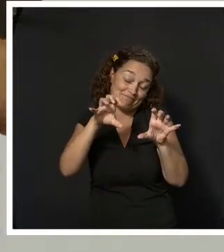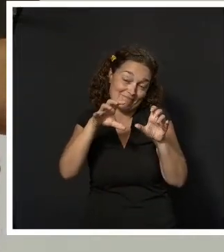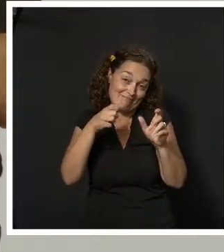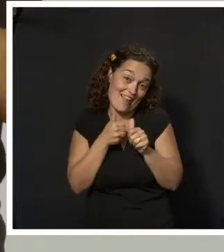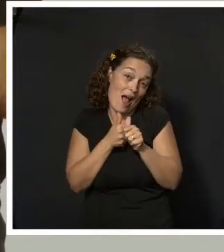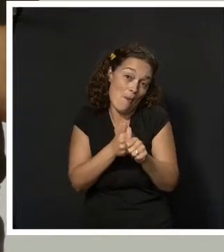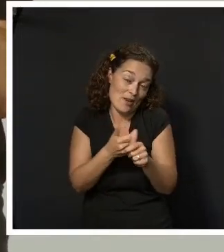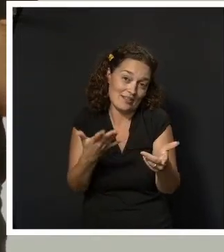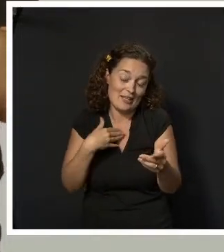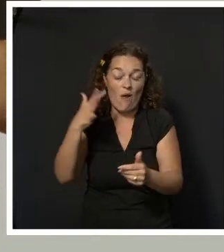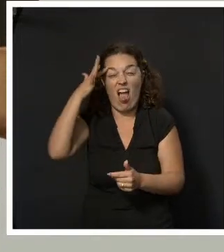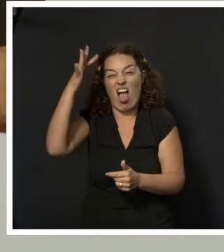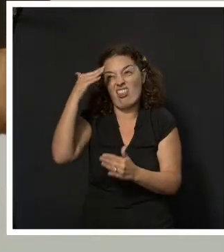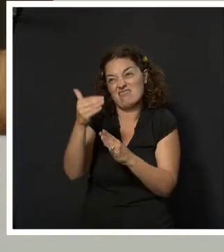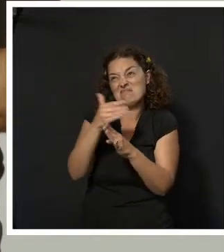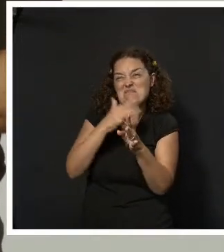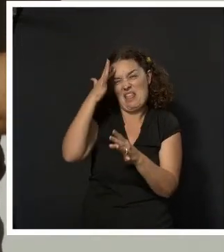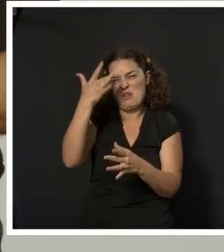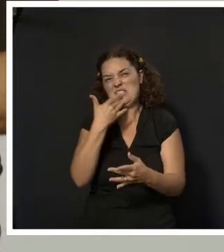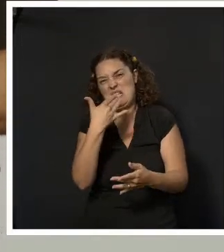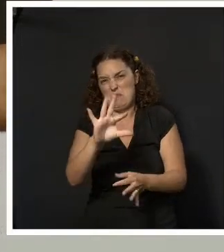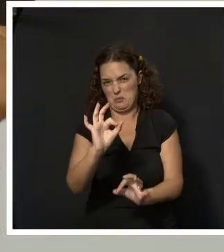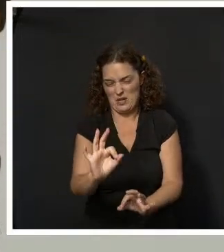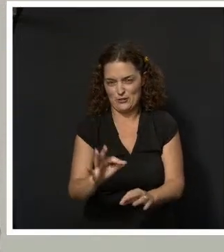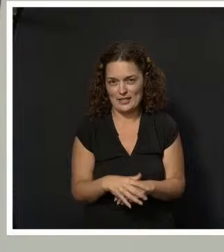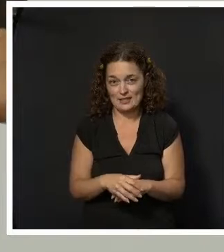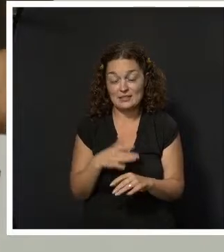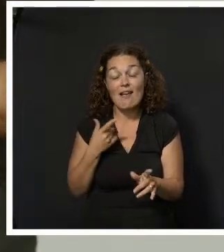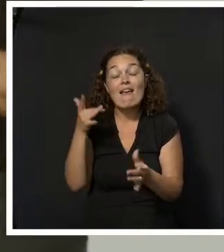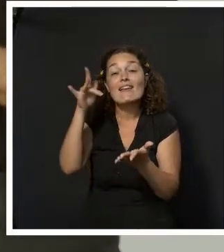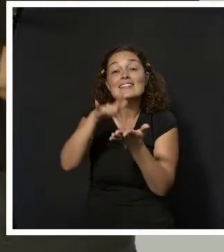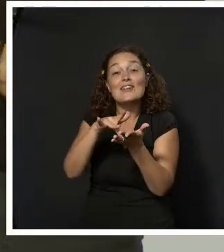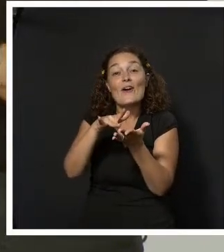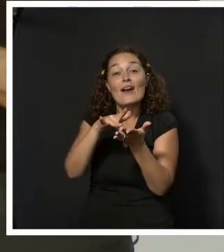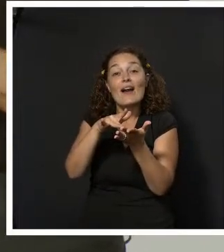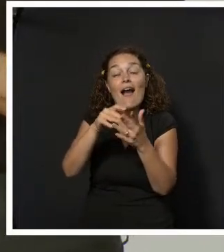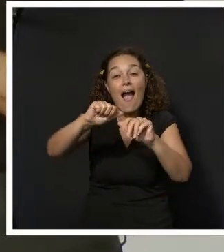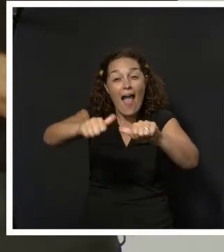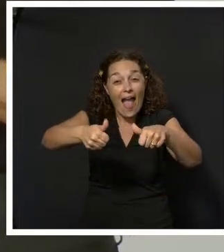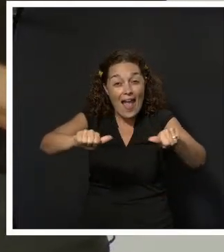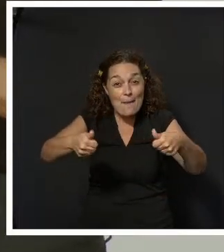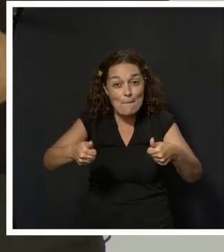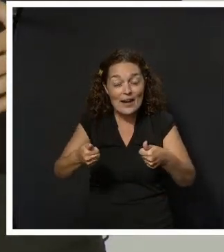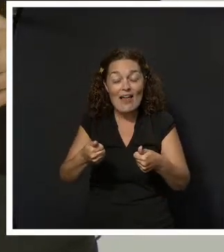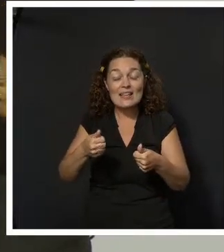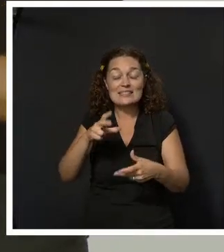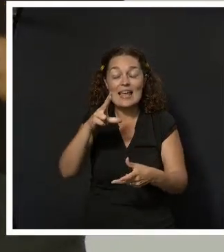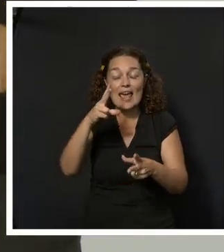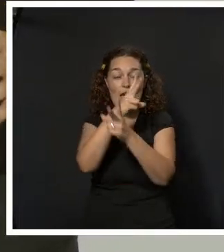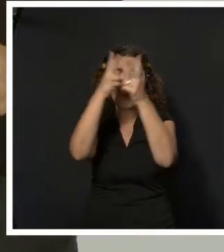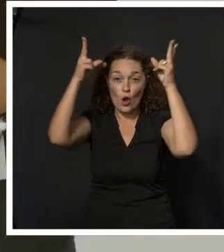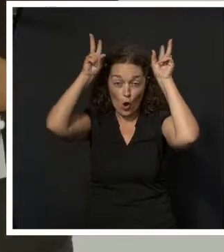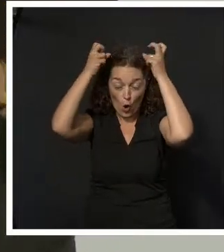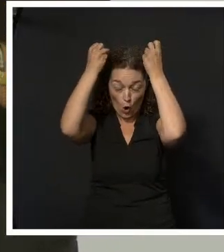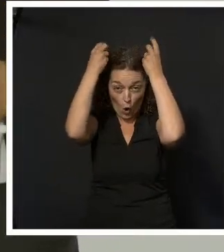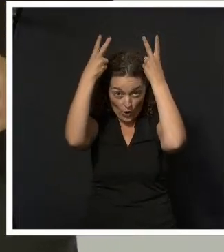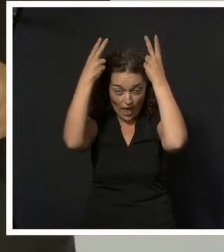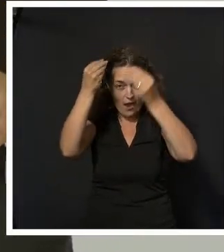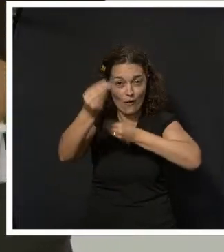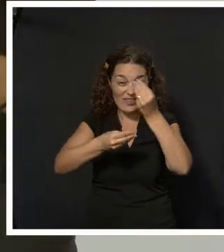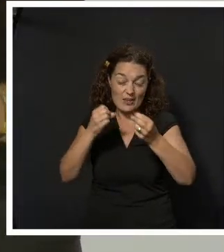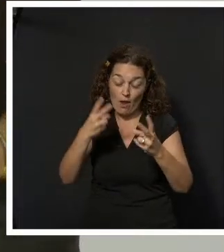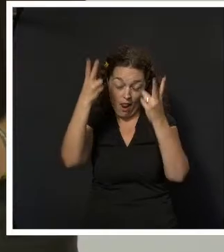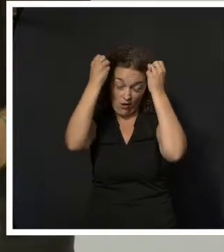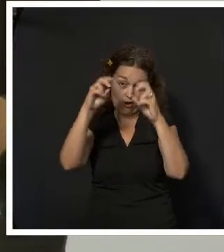pues preadolescente o adolescente más o menos y ahí farían estas empanadas de connesio que eran como si fuera un básicamente